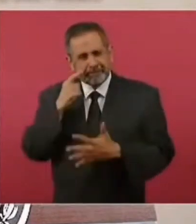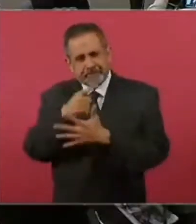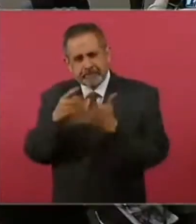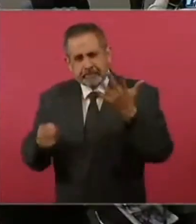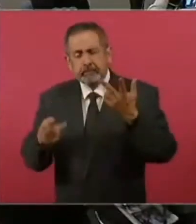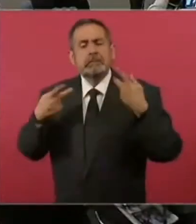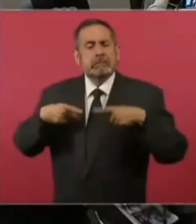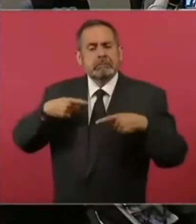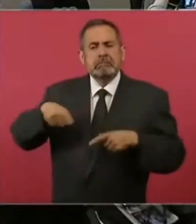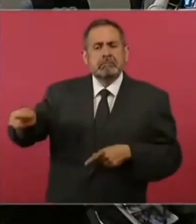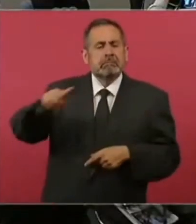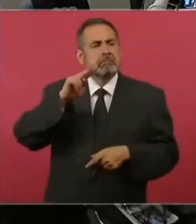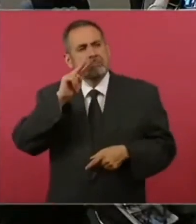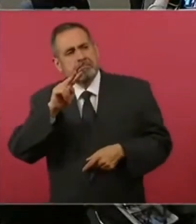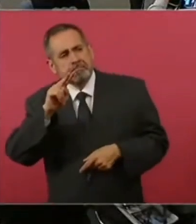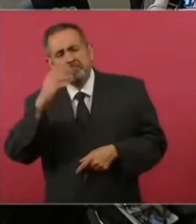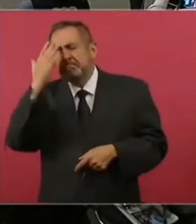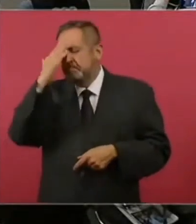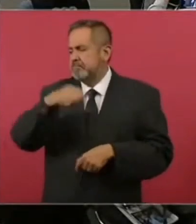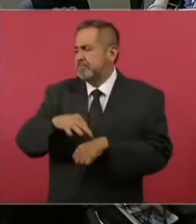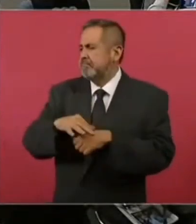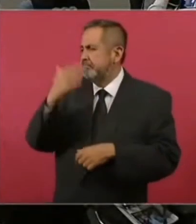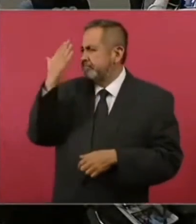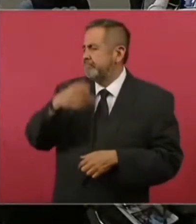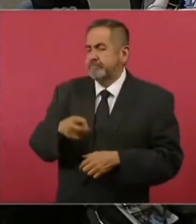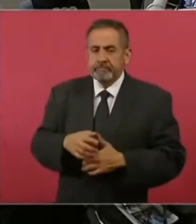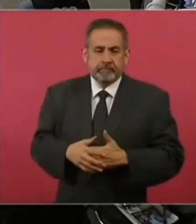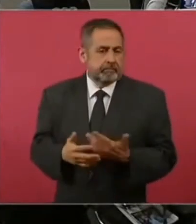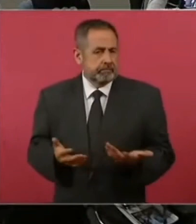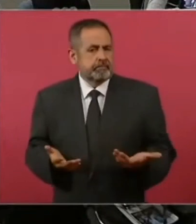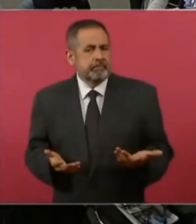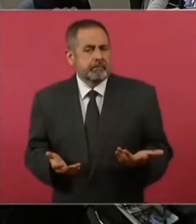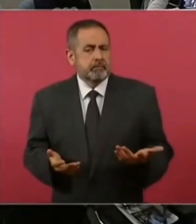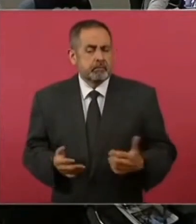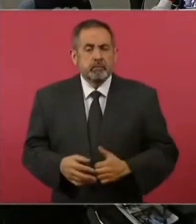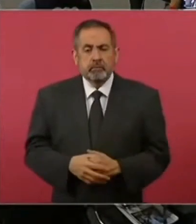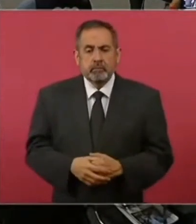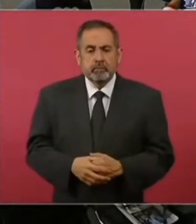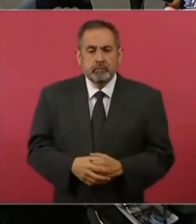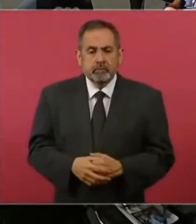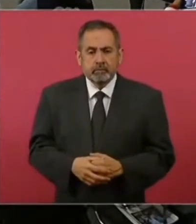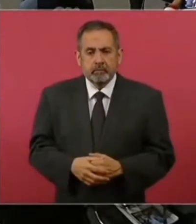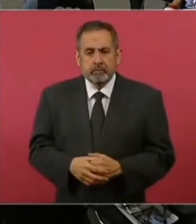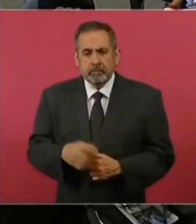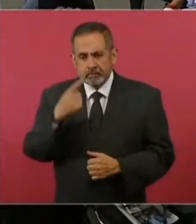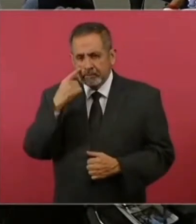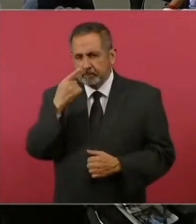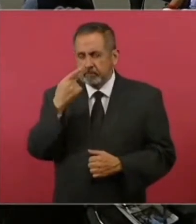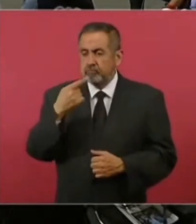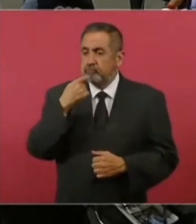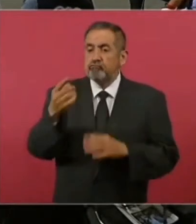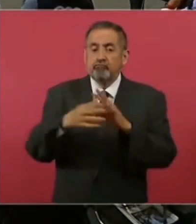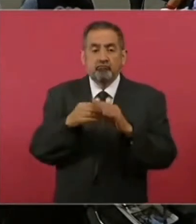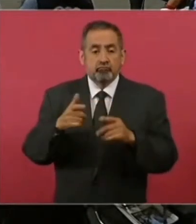lo ve la gente. Si yo hablo de que hay un cuartel de la Guardia